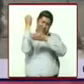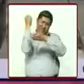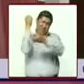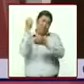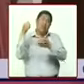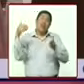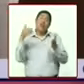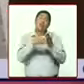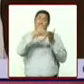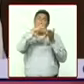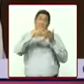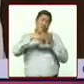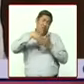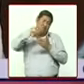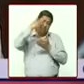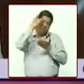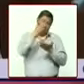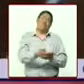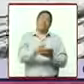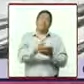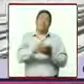impacto ha volcado.